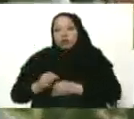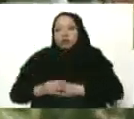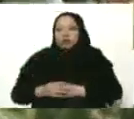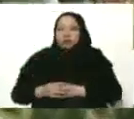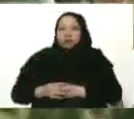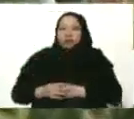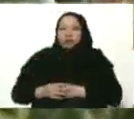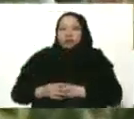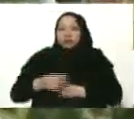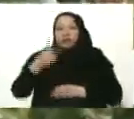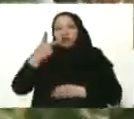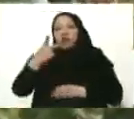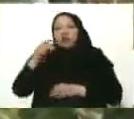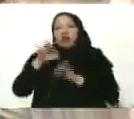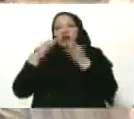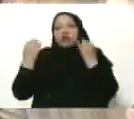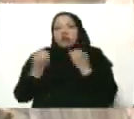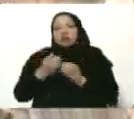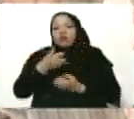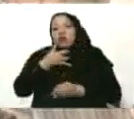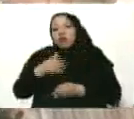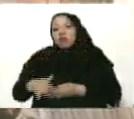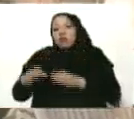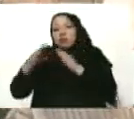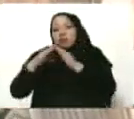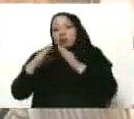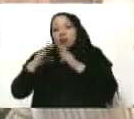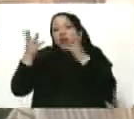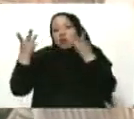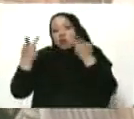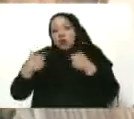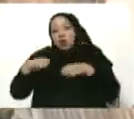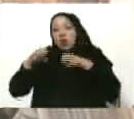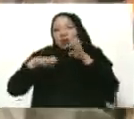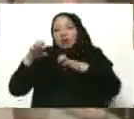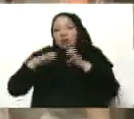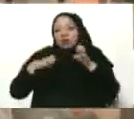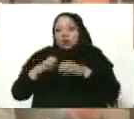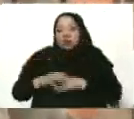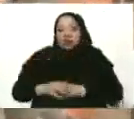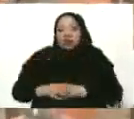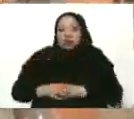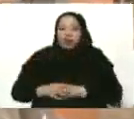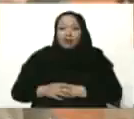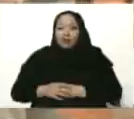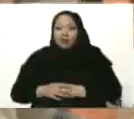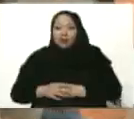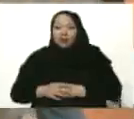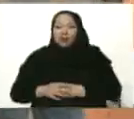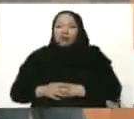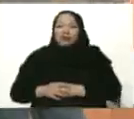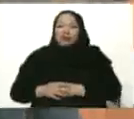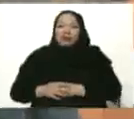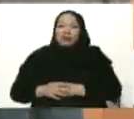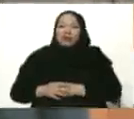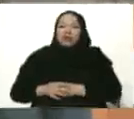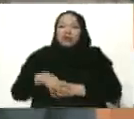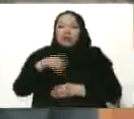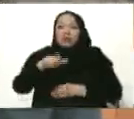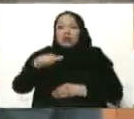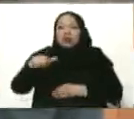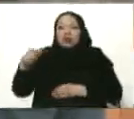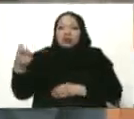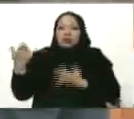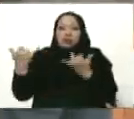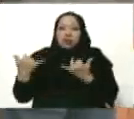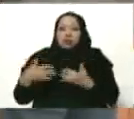que ya perdieron su vivienda y en situación de riesgo, ¿cuántas estarían por ser evacuadas? Sí, este punto y círculo está en alto riesgo debido a